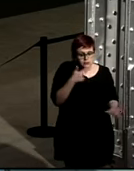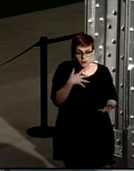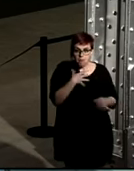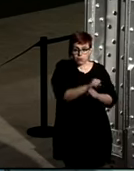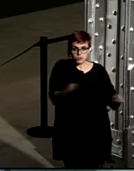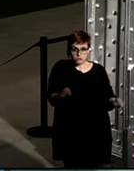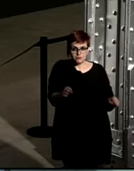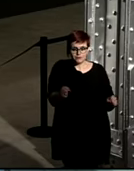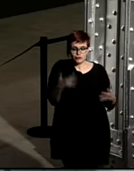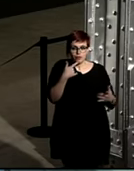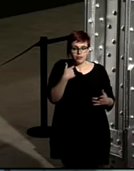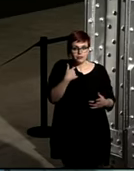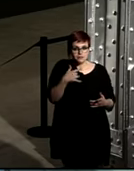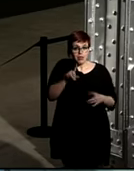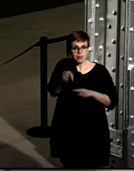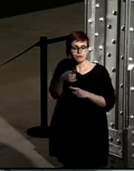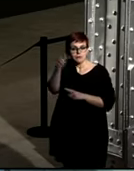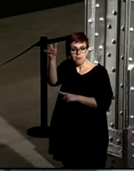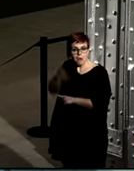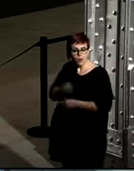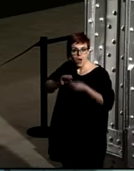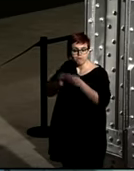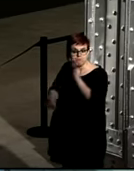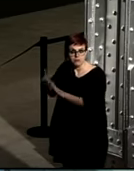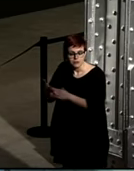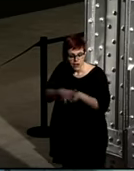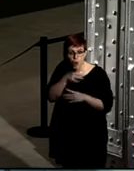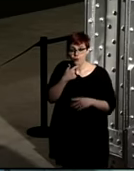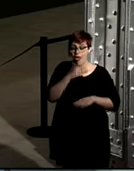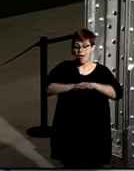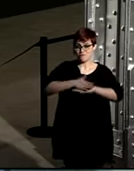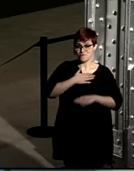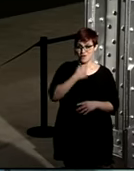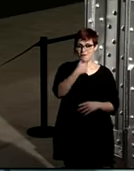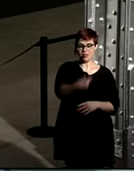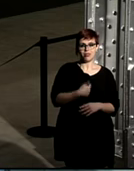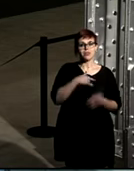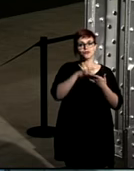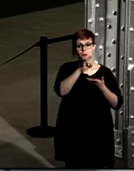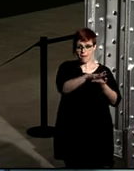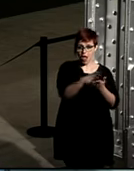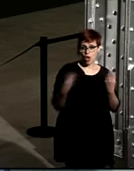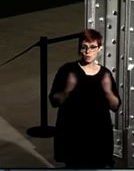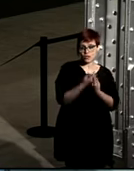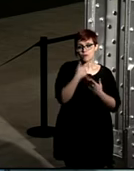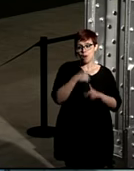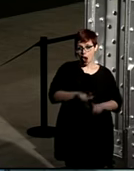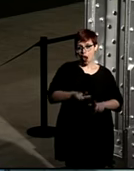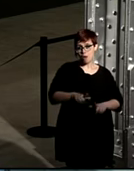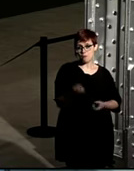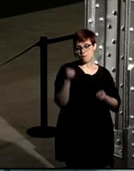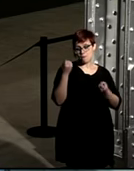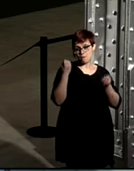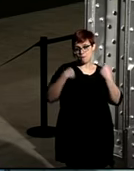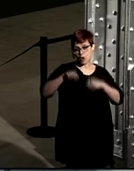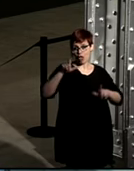sea, tuvo todo nada, pasas del cero al infinito con una... Y me decía un amigo mío que estaba conmigo en Málaga, que es el protagonista de mi siguiente peli